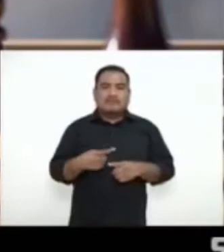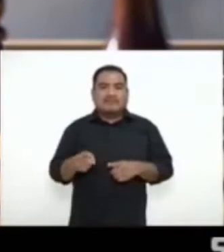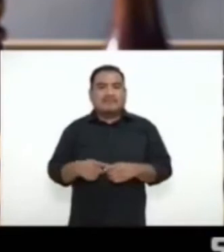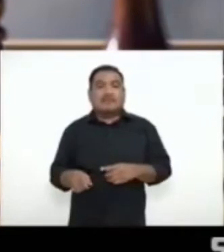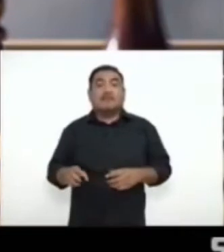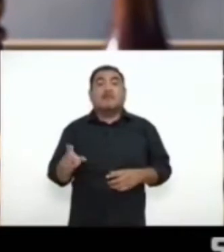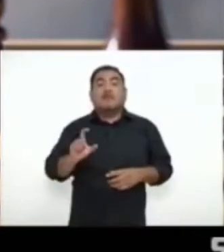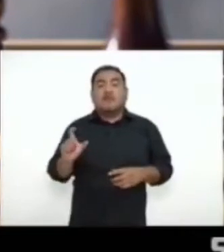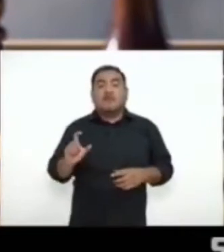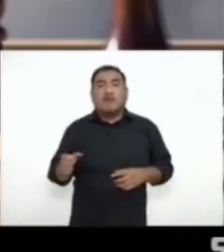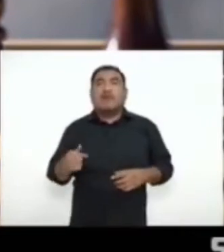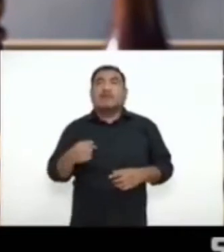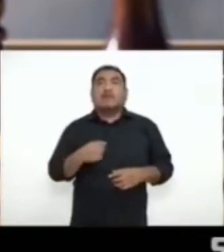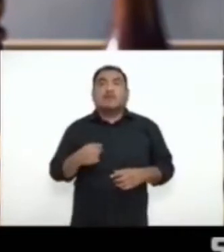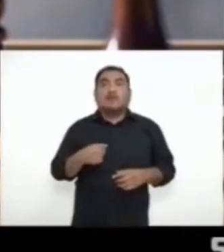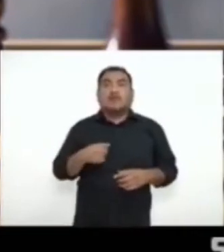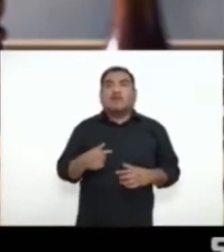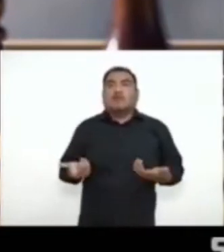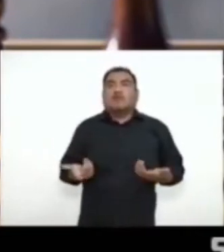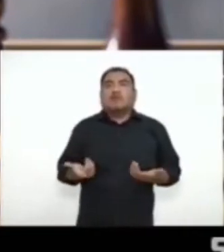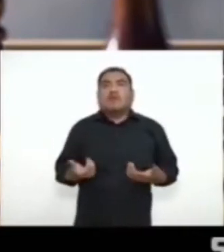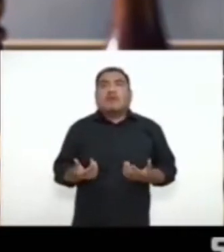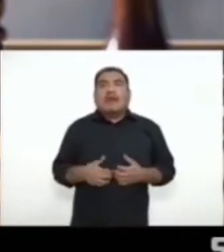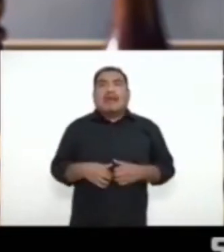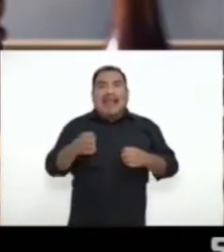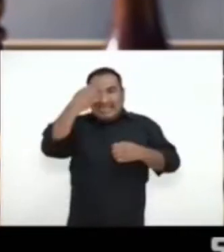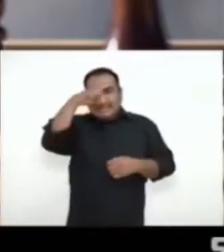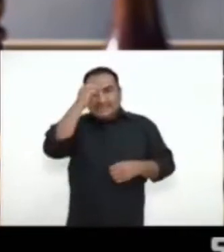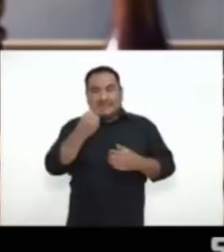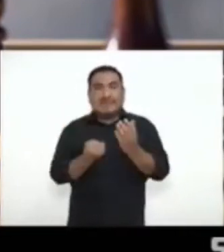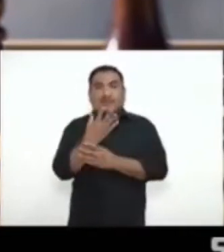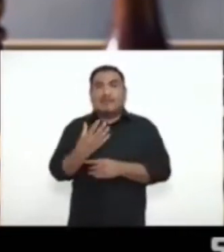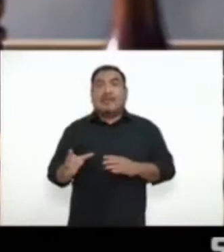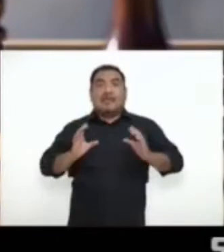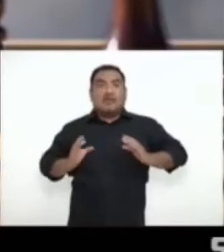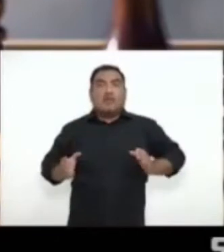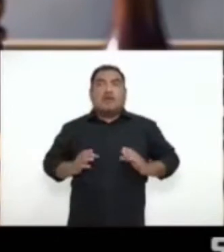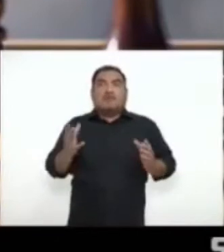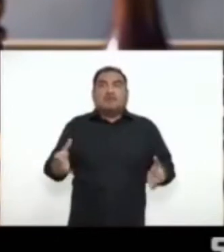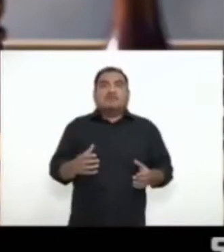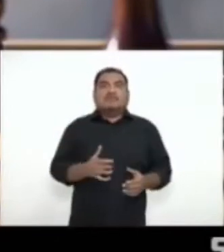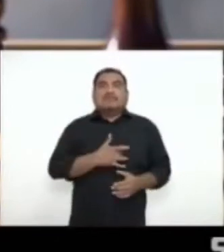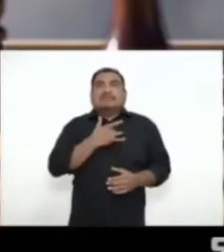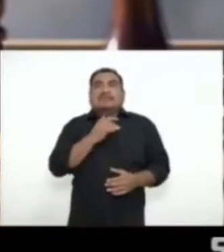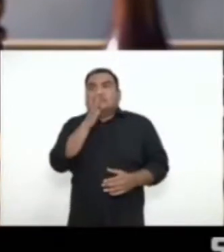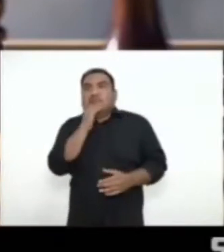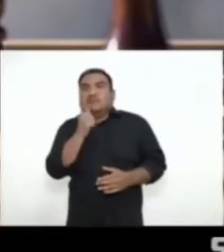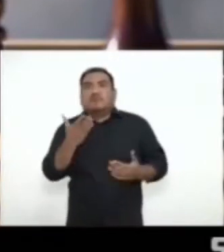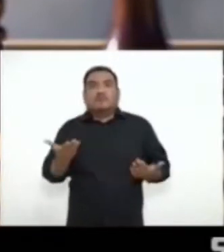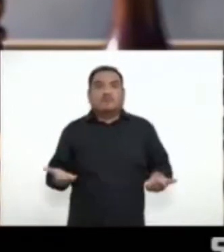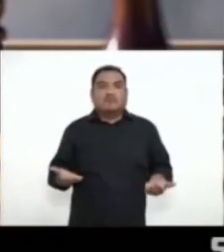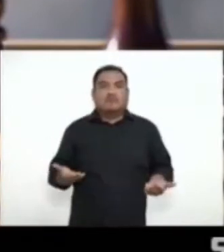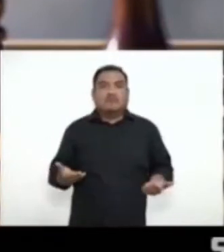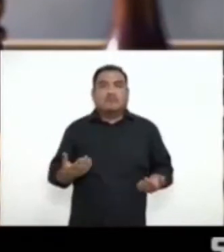que no puedo digerir, fíjense cómo nuestras palabras dicen y reflejan la emoción. Es que